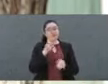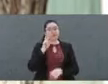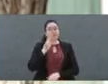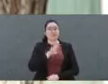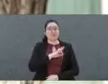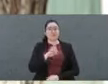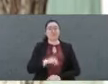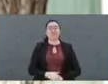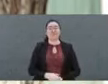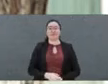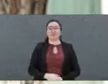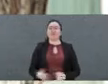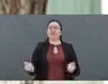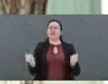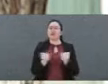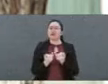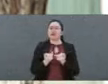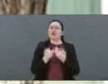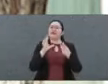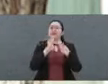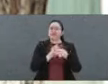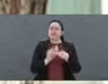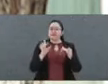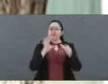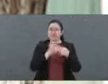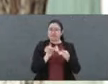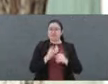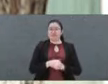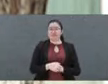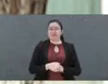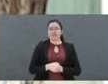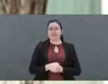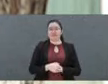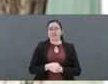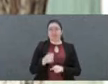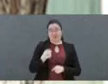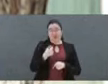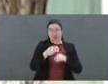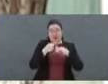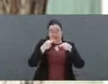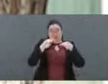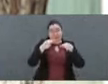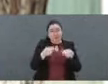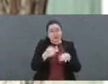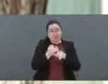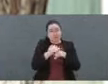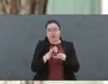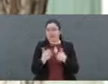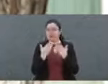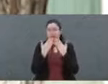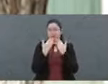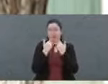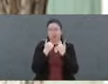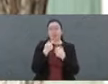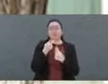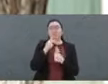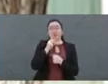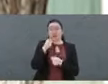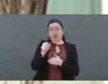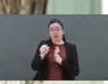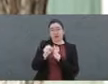Quiero compartirle que con datos extraoficiales, yo no tengo los datos particulares, pero el sistema de